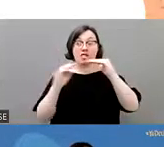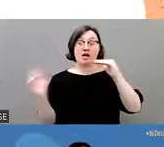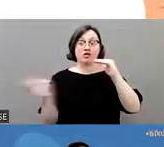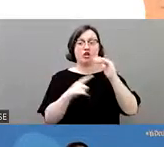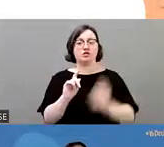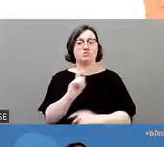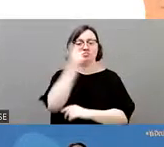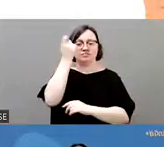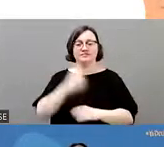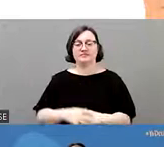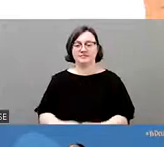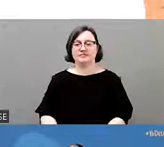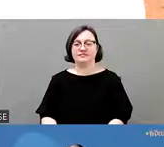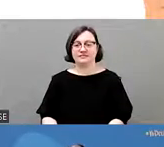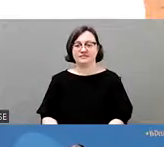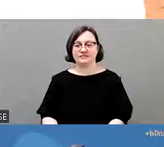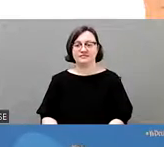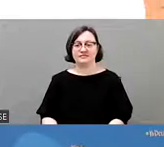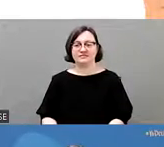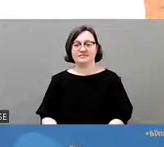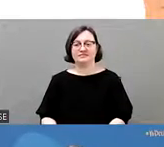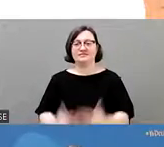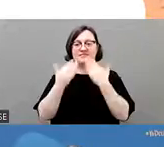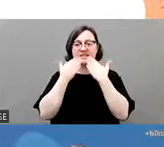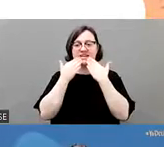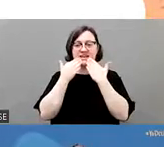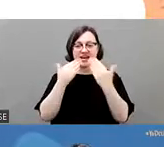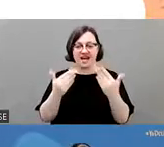Y muchas gracias.